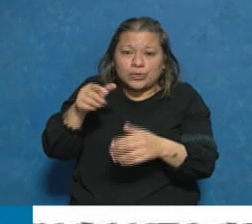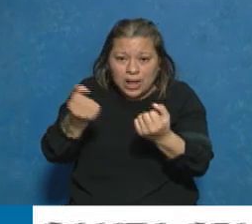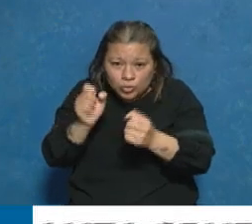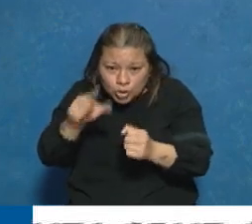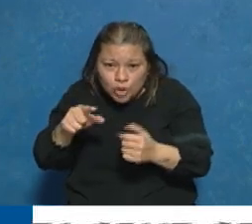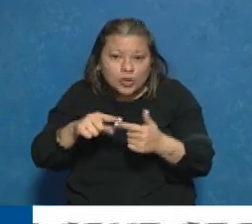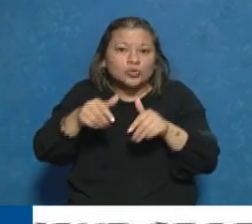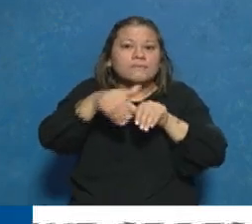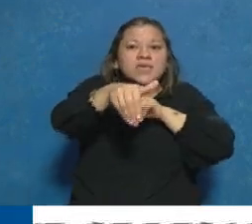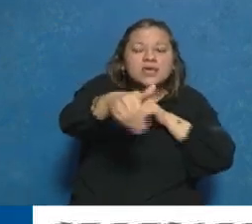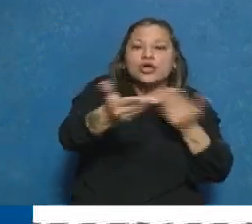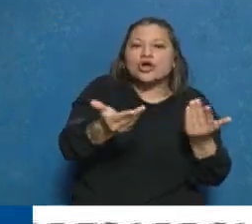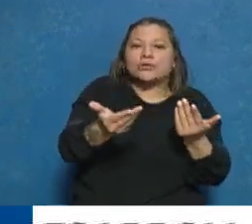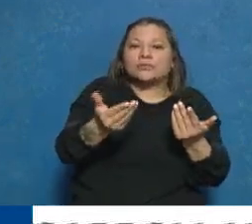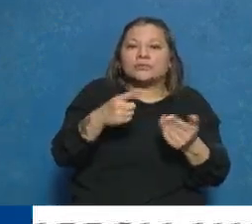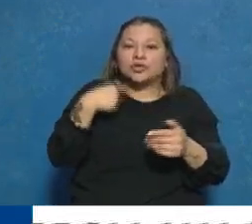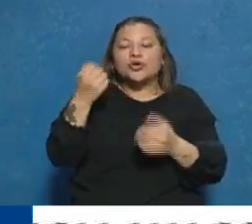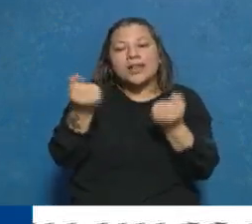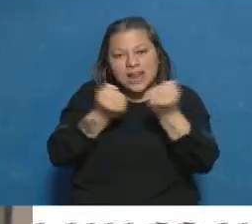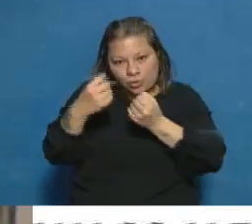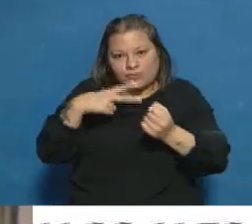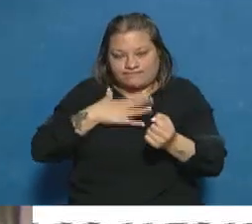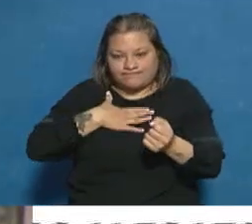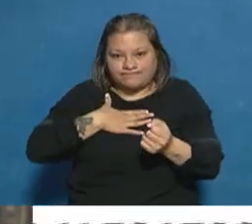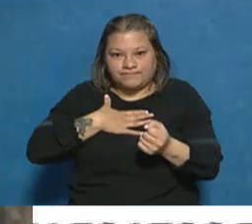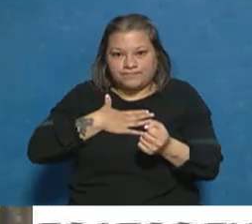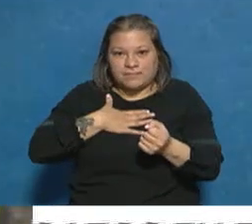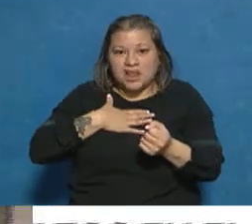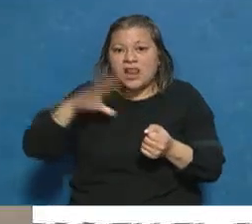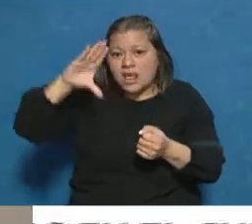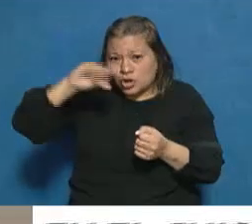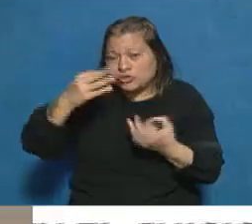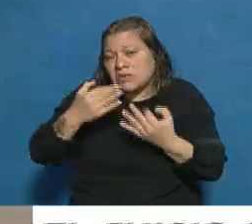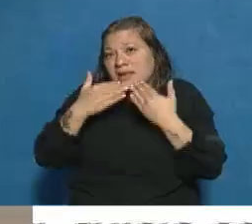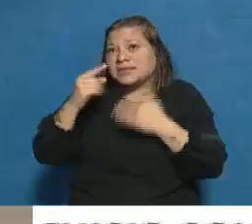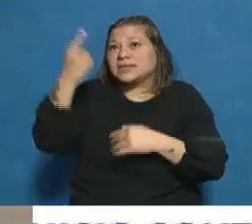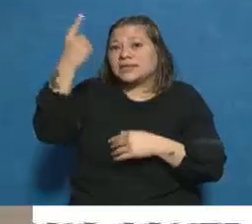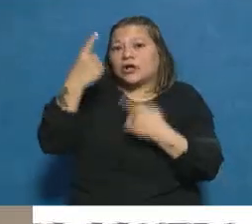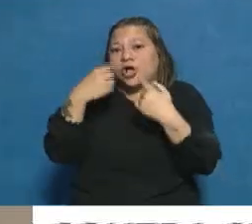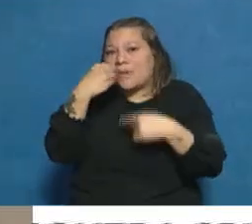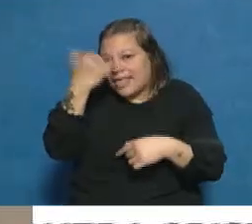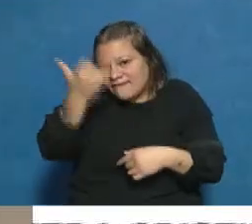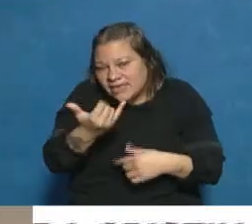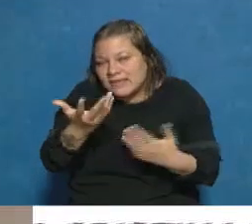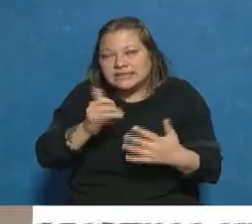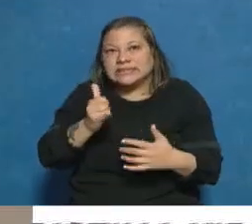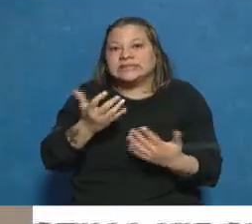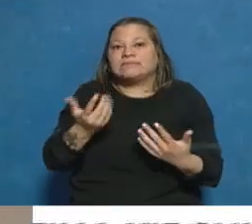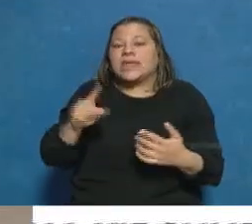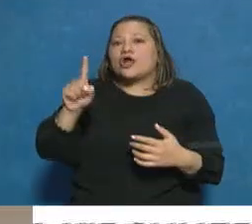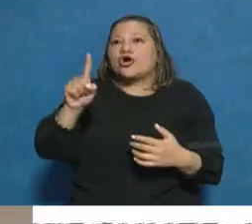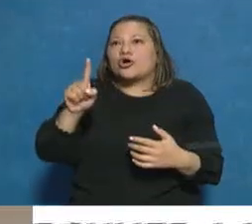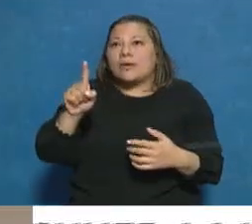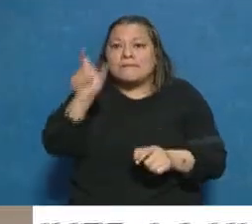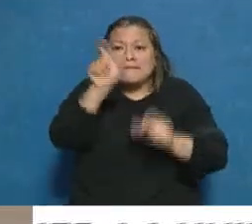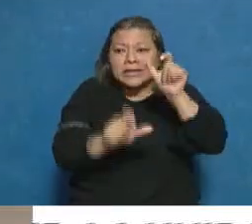estaba en un colectivo estábamos en nuestro propio auto pasamos la noche bien gracias a dios teníamos de todo pero